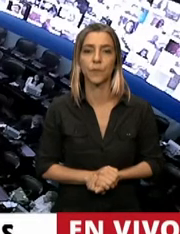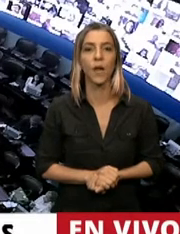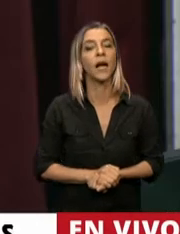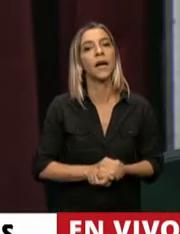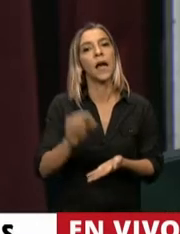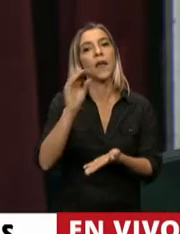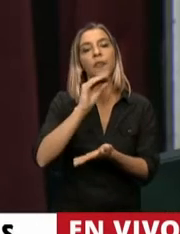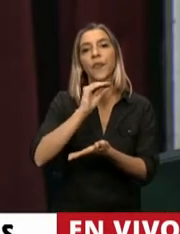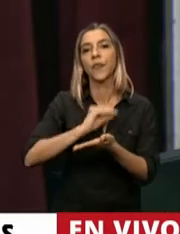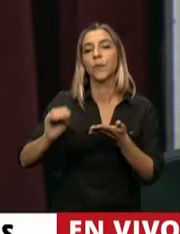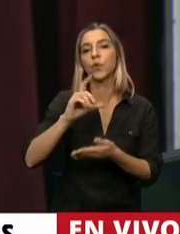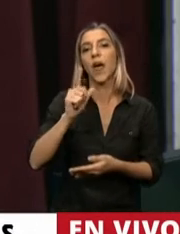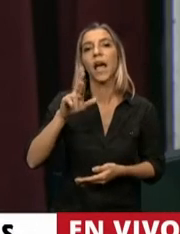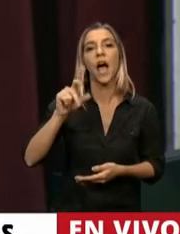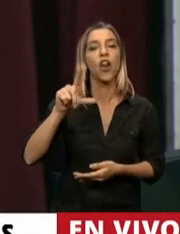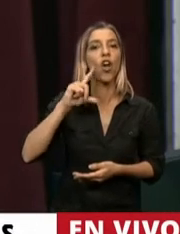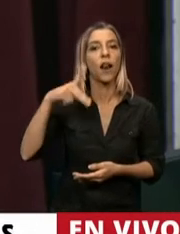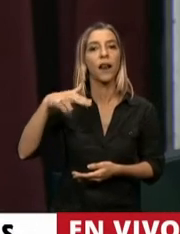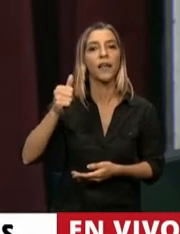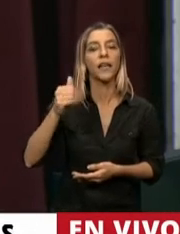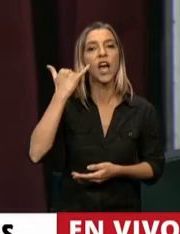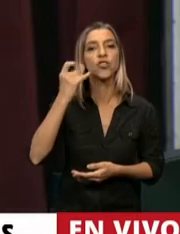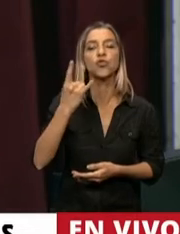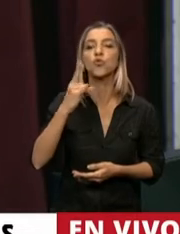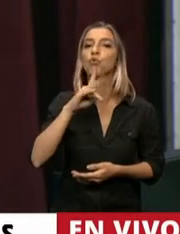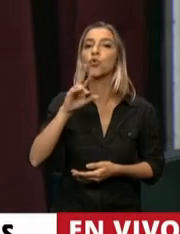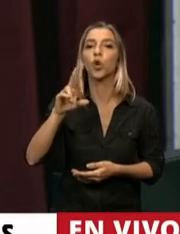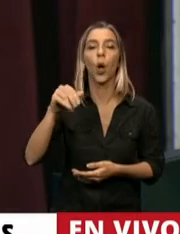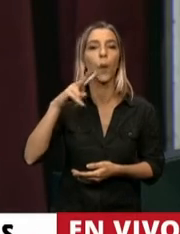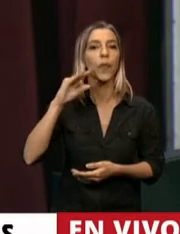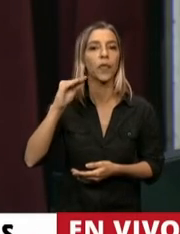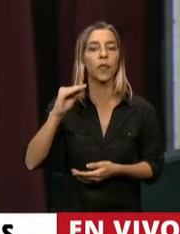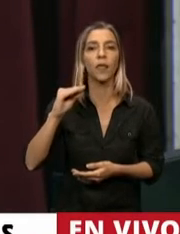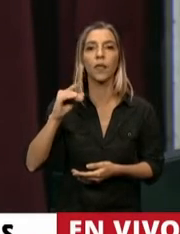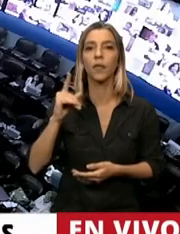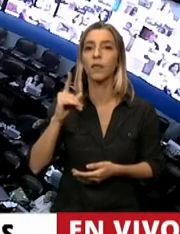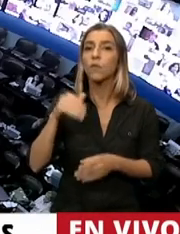diputada carolina futuro big para expresar el sentido de su voto